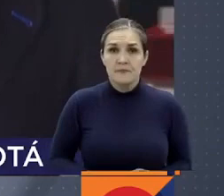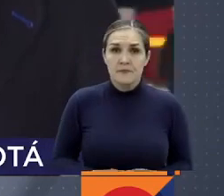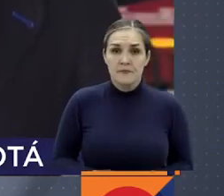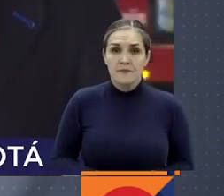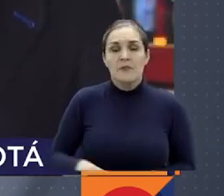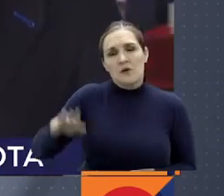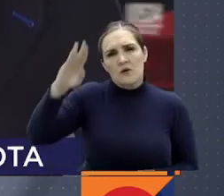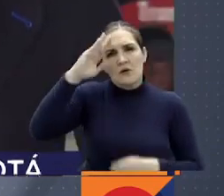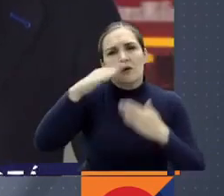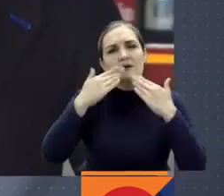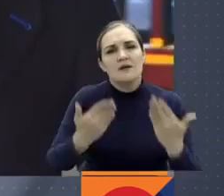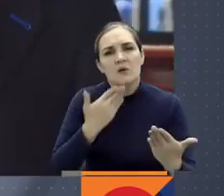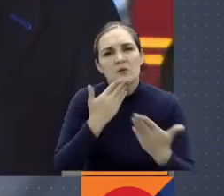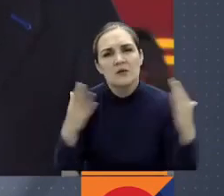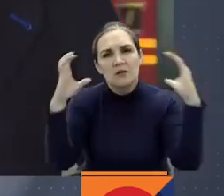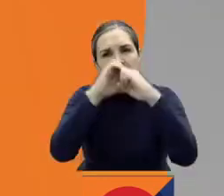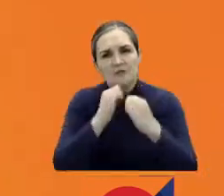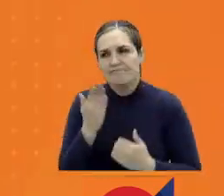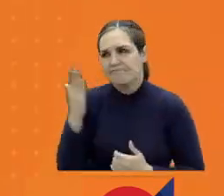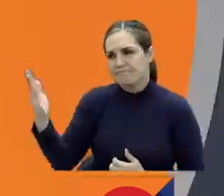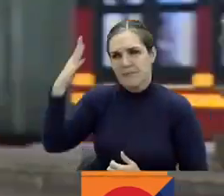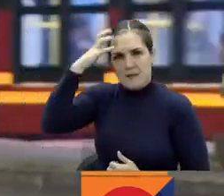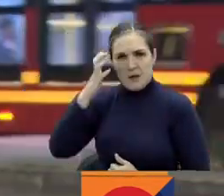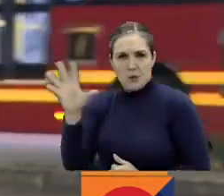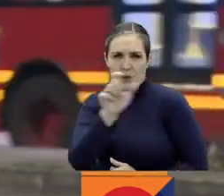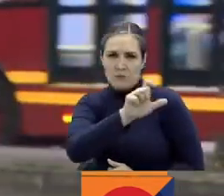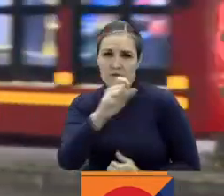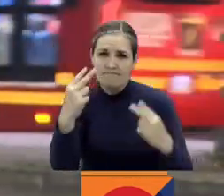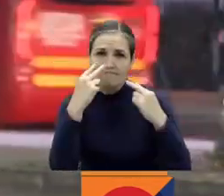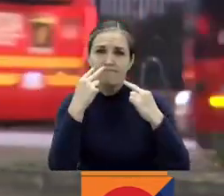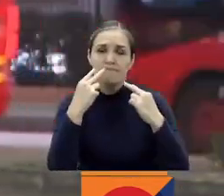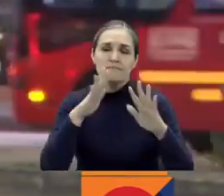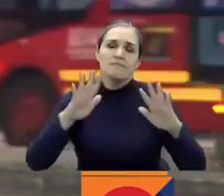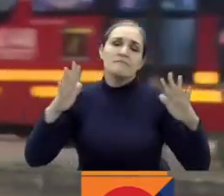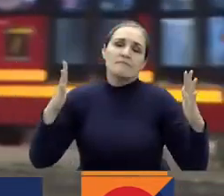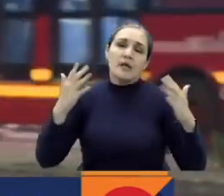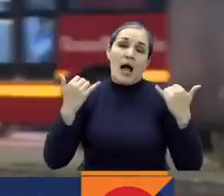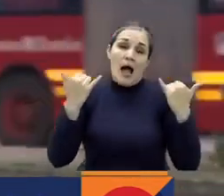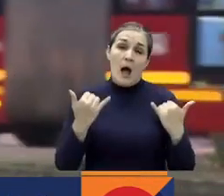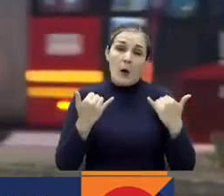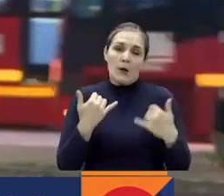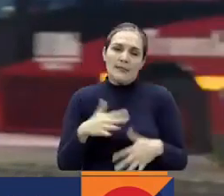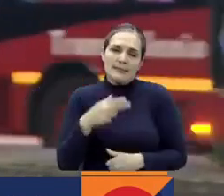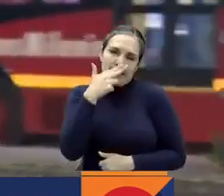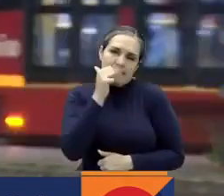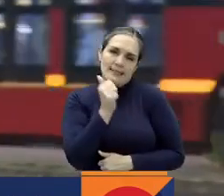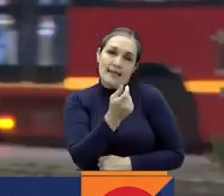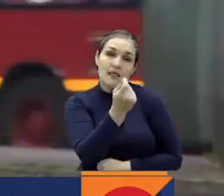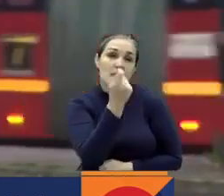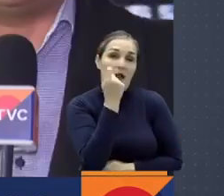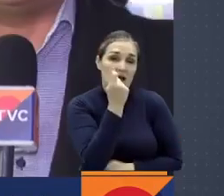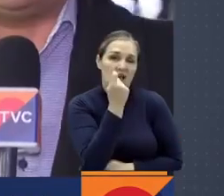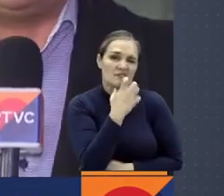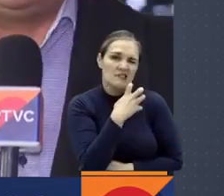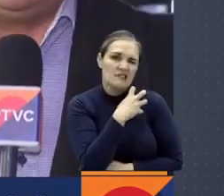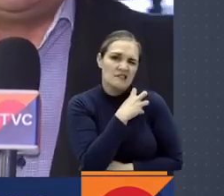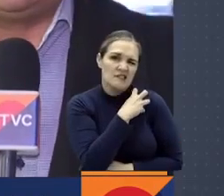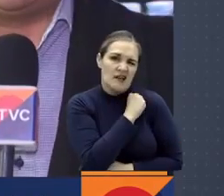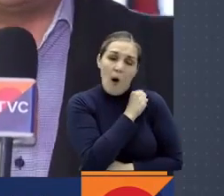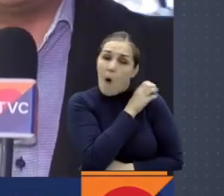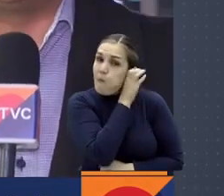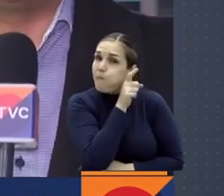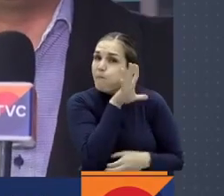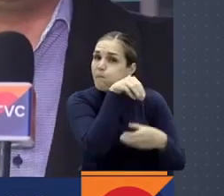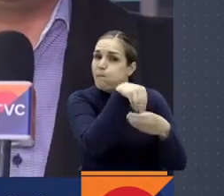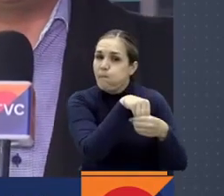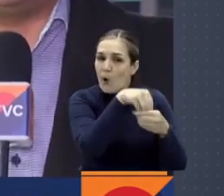Hola, ¿qué tal, Damaris? Buenas noches para usted, para todos los televidentes. Infortunadamente, el pronóstico es reservado. Está aquí recluida en una unidad